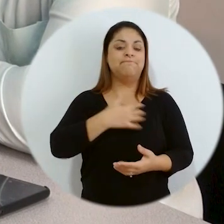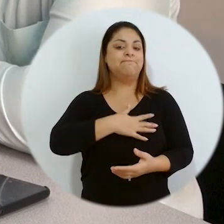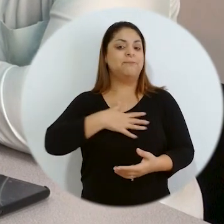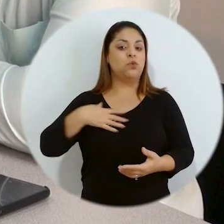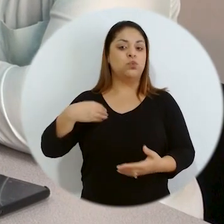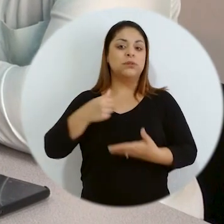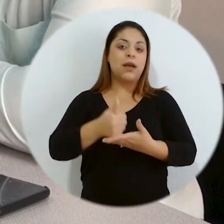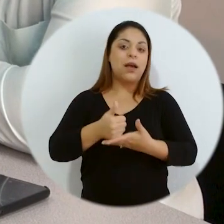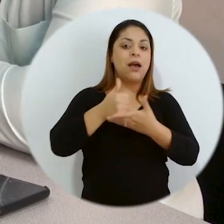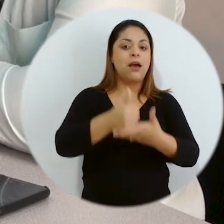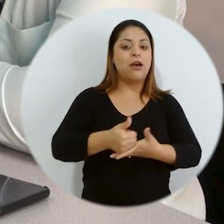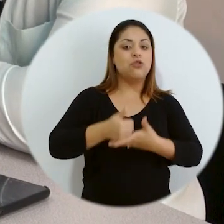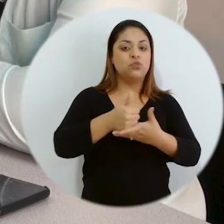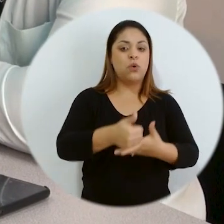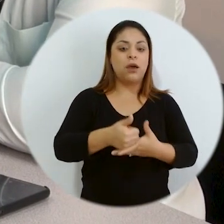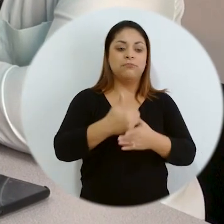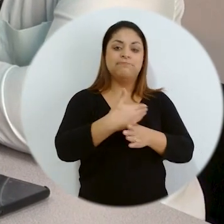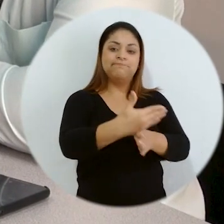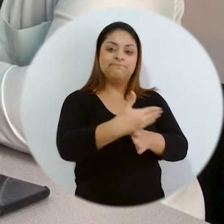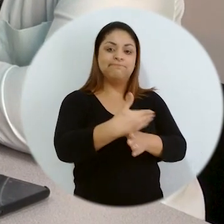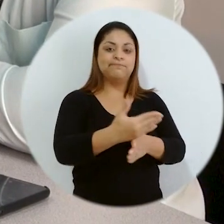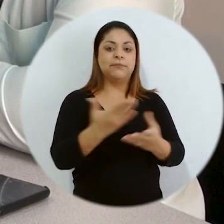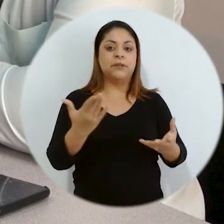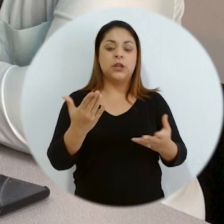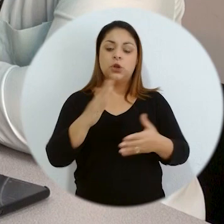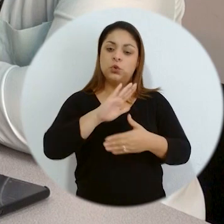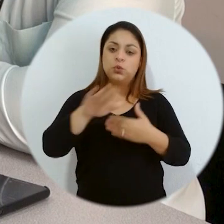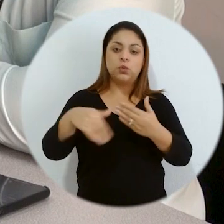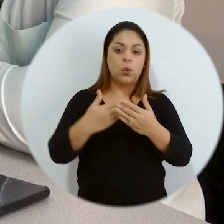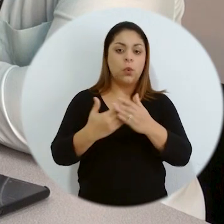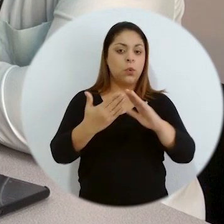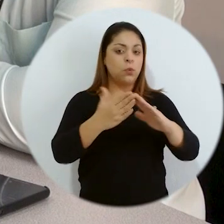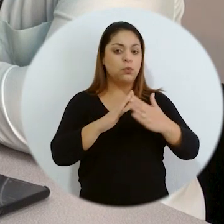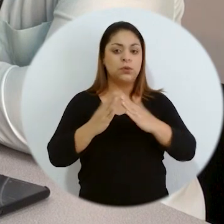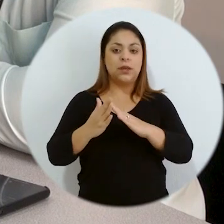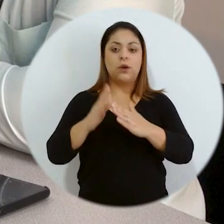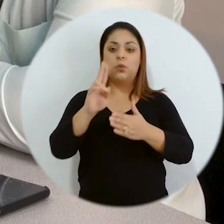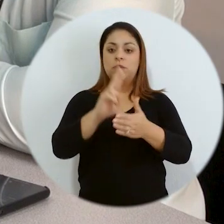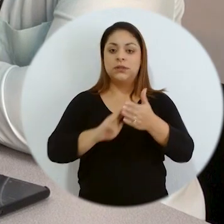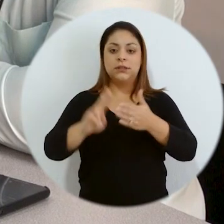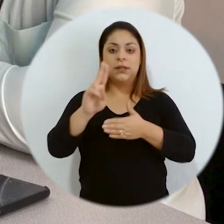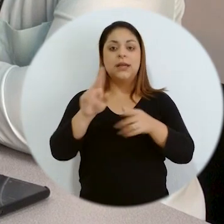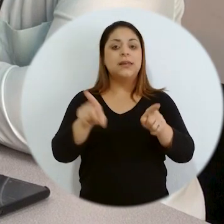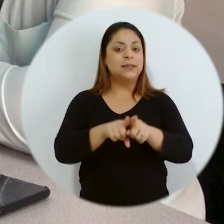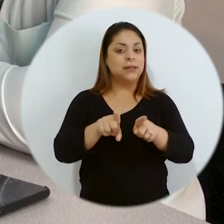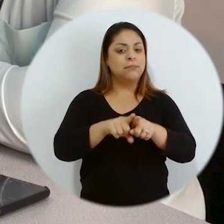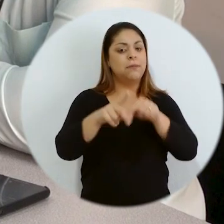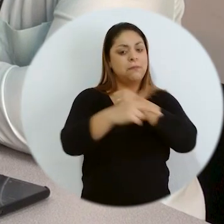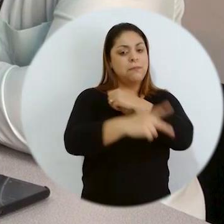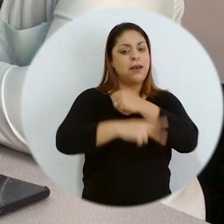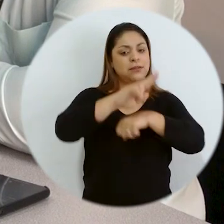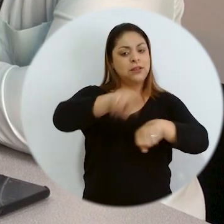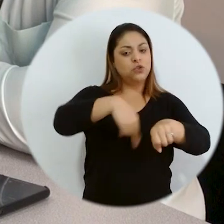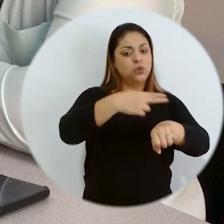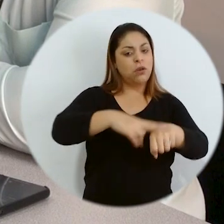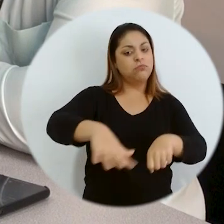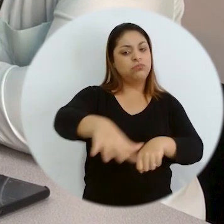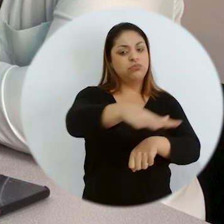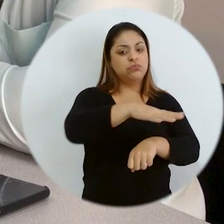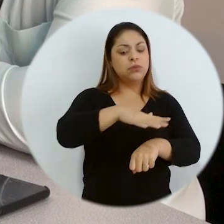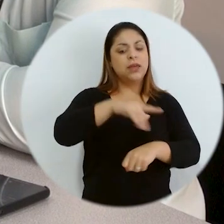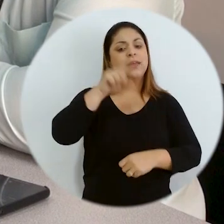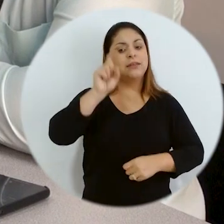aboga a ayudar, ¿verdad? A colaborar para que toda la comunidad universitaria, inclusive, ¿verdad? A nivel nacional,